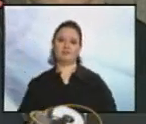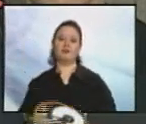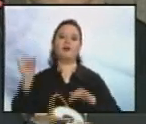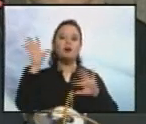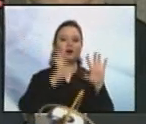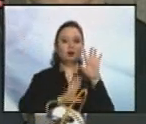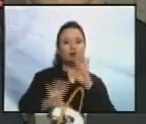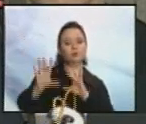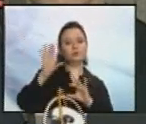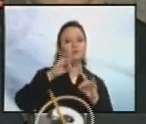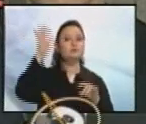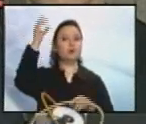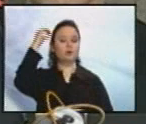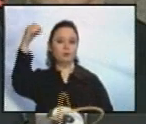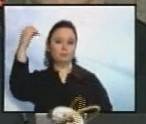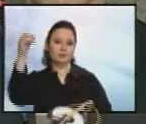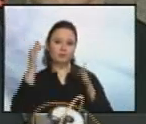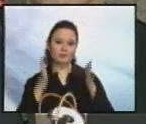Algunos comentaristas